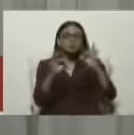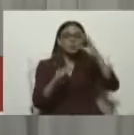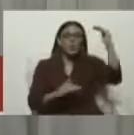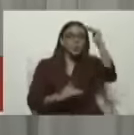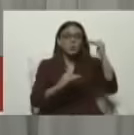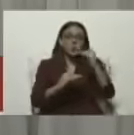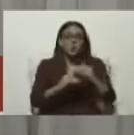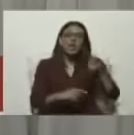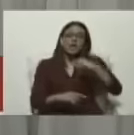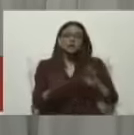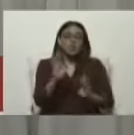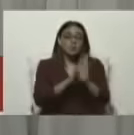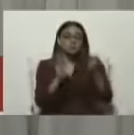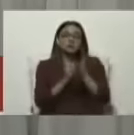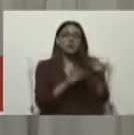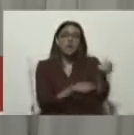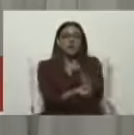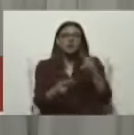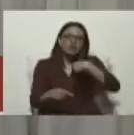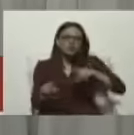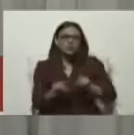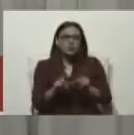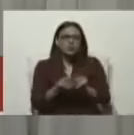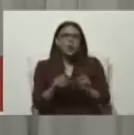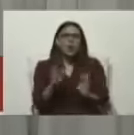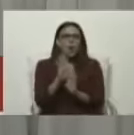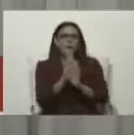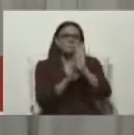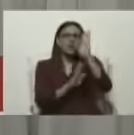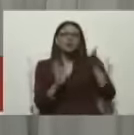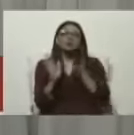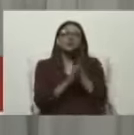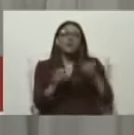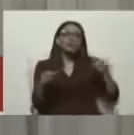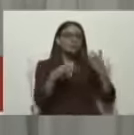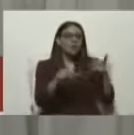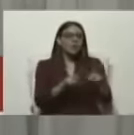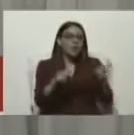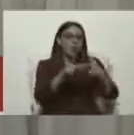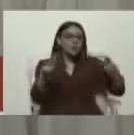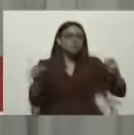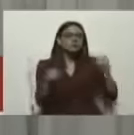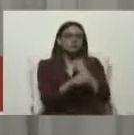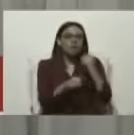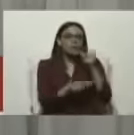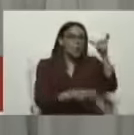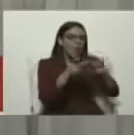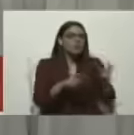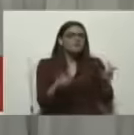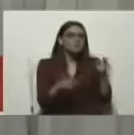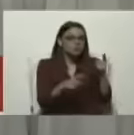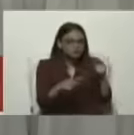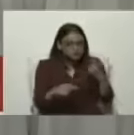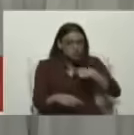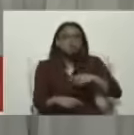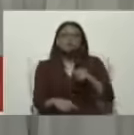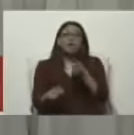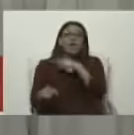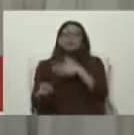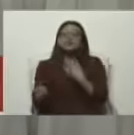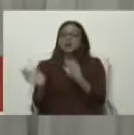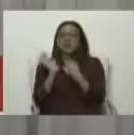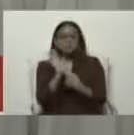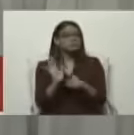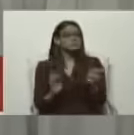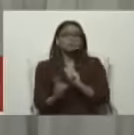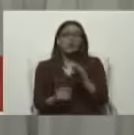economía, vamos a ir a muchísimas mejores cifras en materia de empleo y en materia de ingresos. Aquí no. Aquí se echan de una